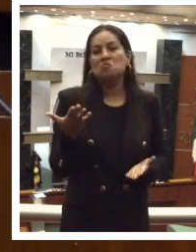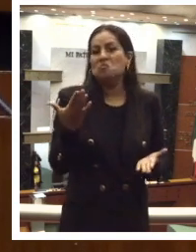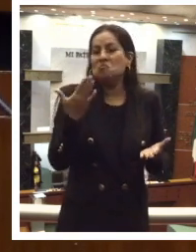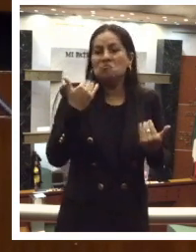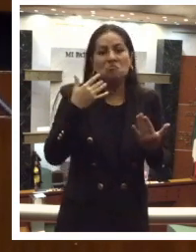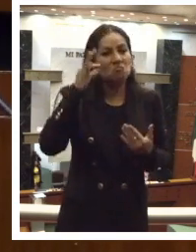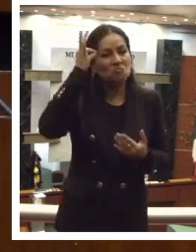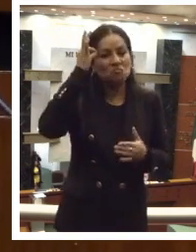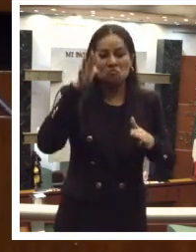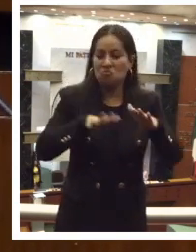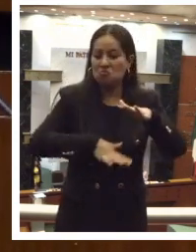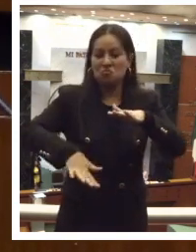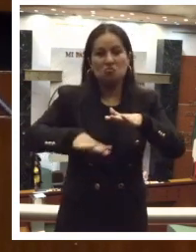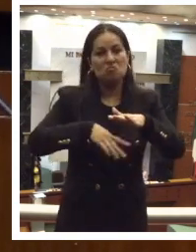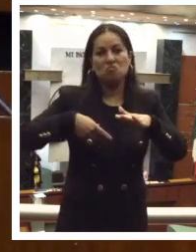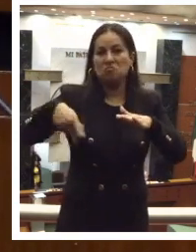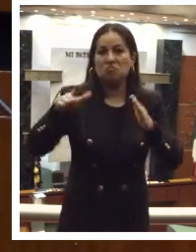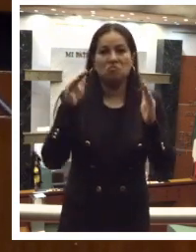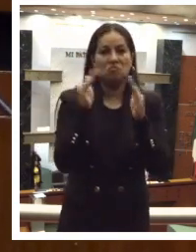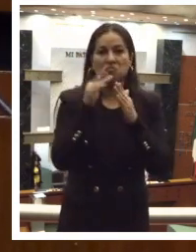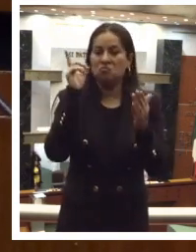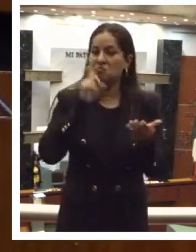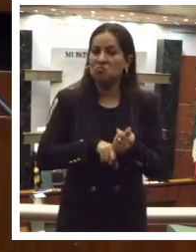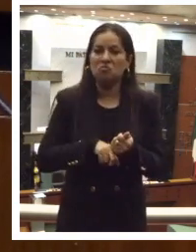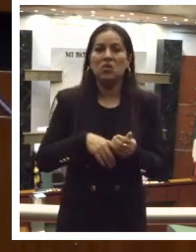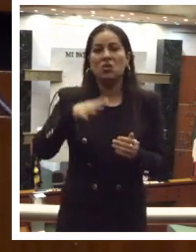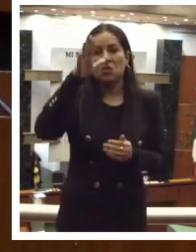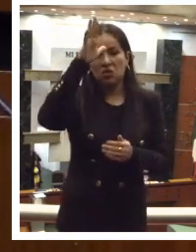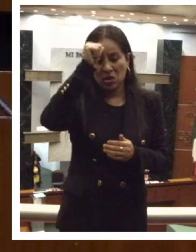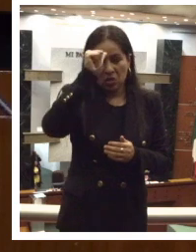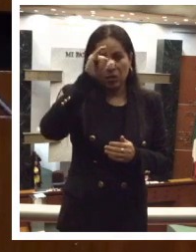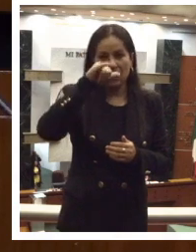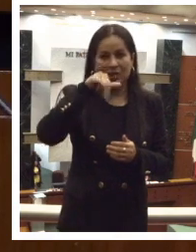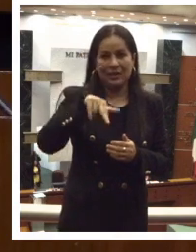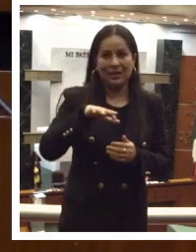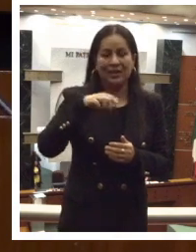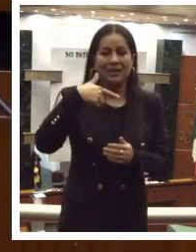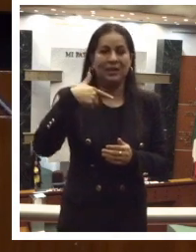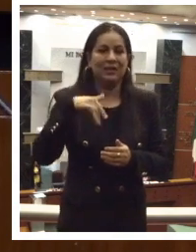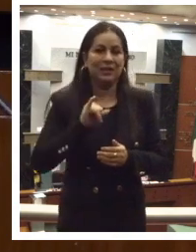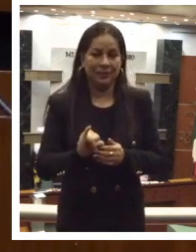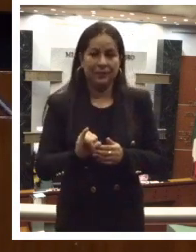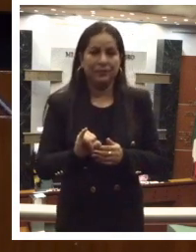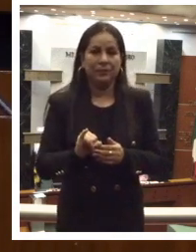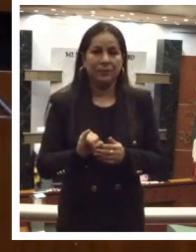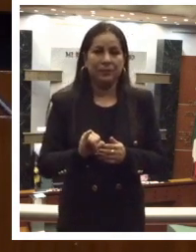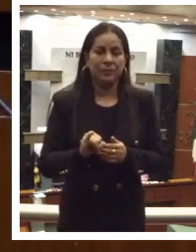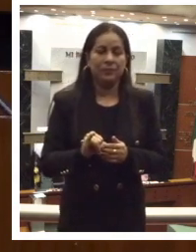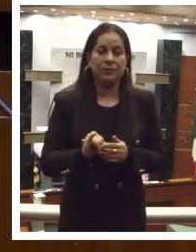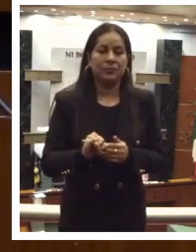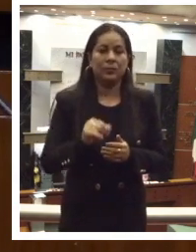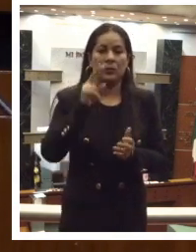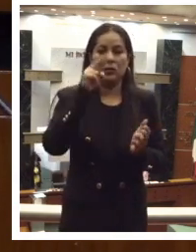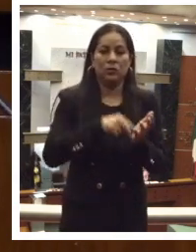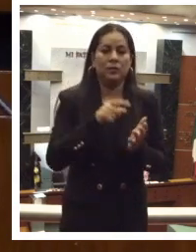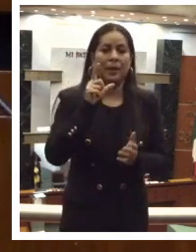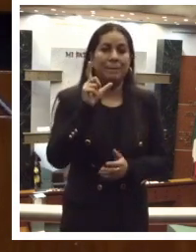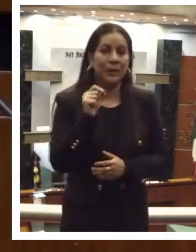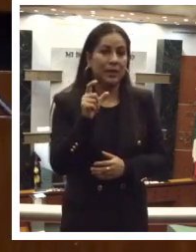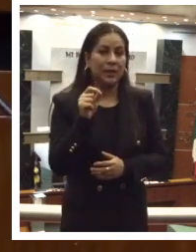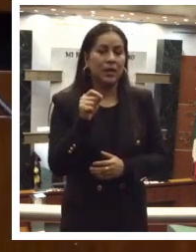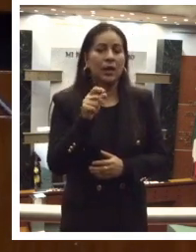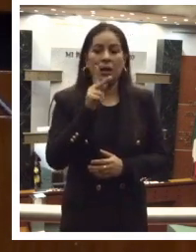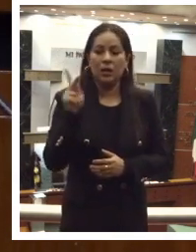servicios básicos en sus viviendas. De acuerdo con el Censo de Población y Vivienda de INEGI de 2020,